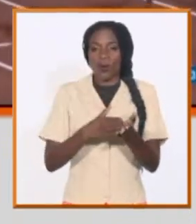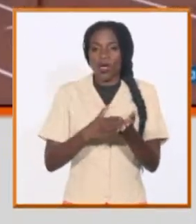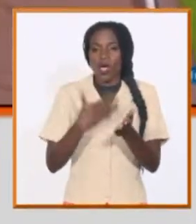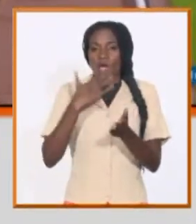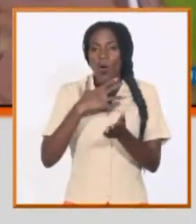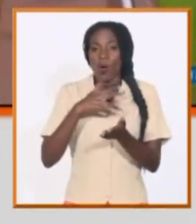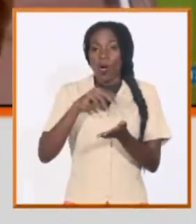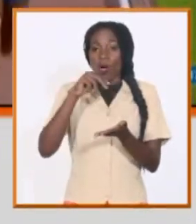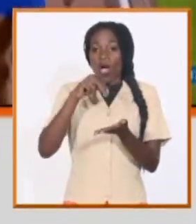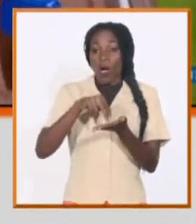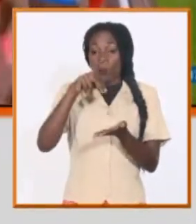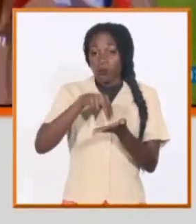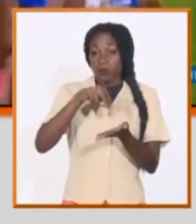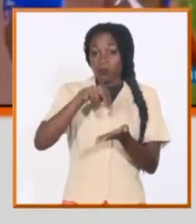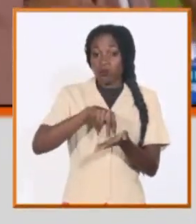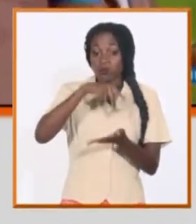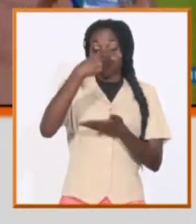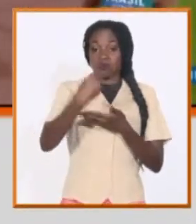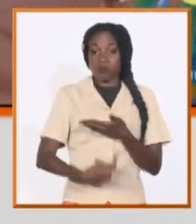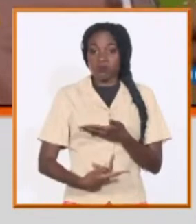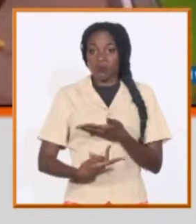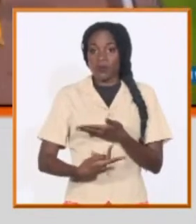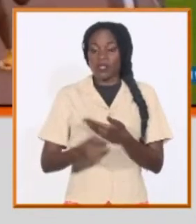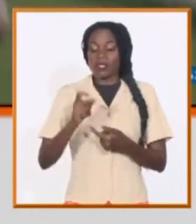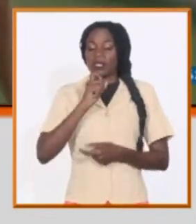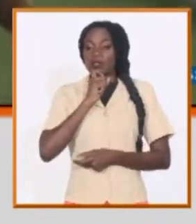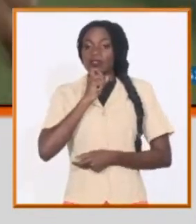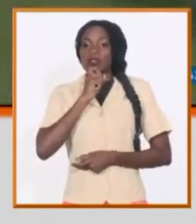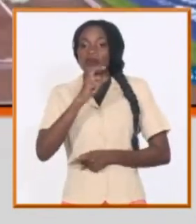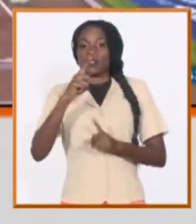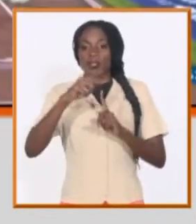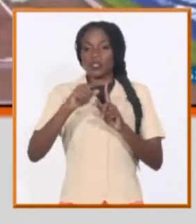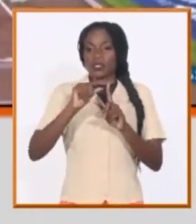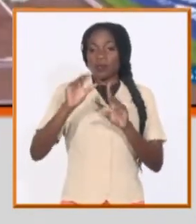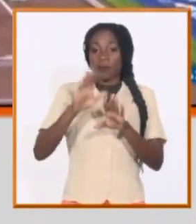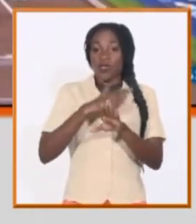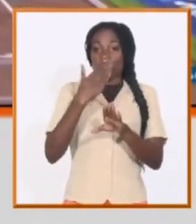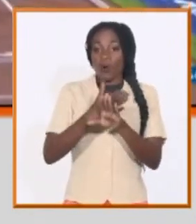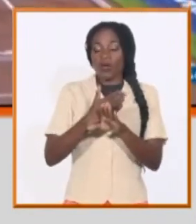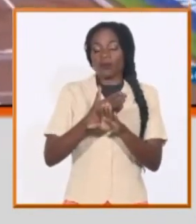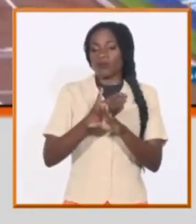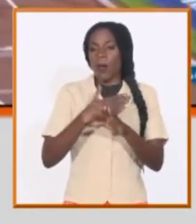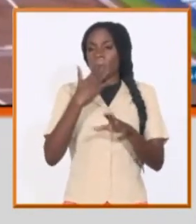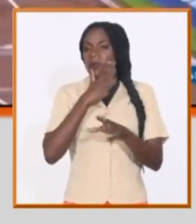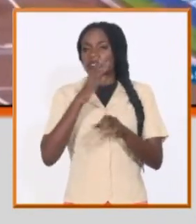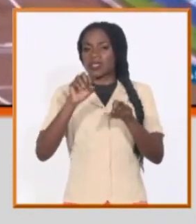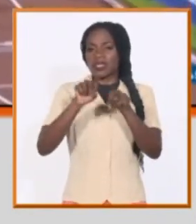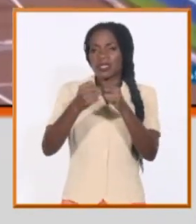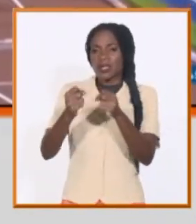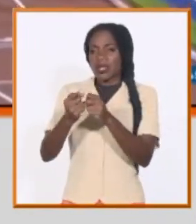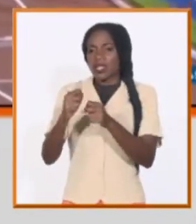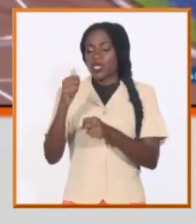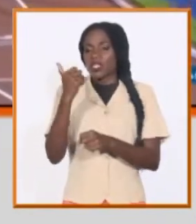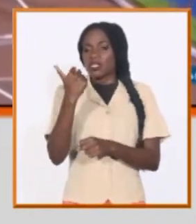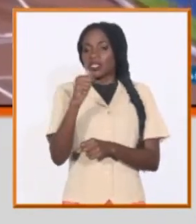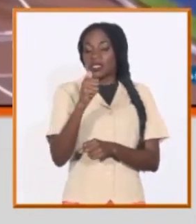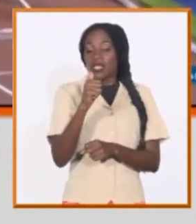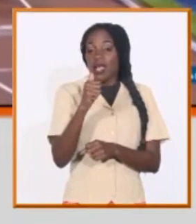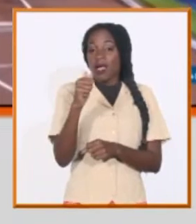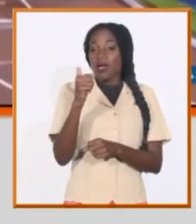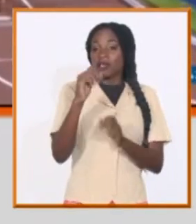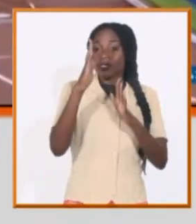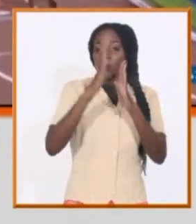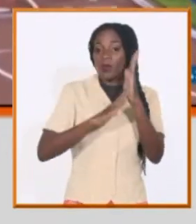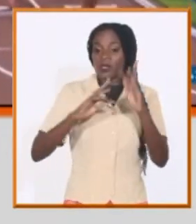trampolín, pero lo que pasó a ese muchacho, esa difícil temporada que atravesó después de un grave accidente, y con solo 10 meses de recuperación